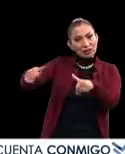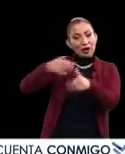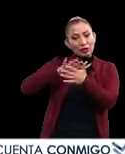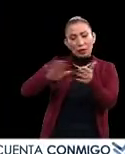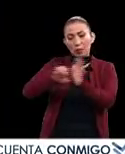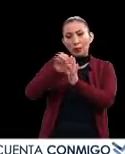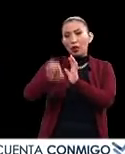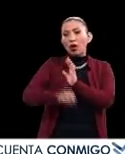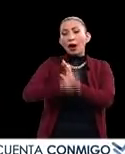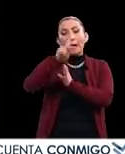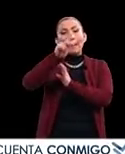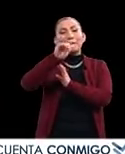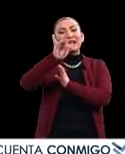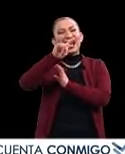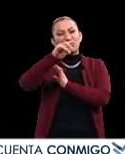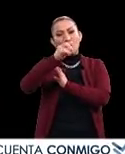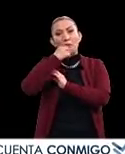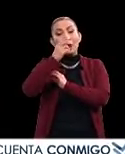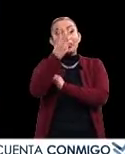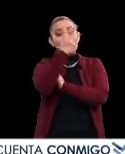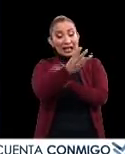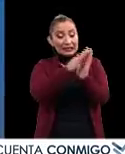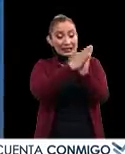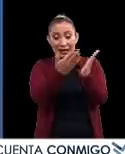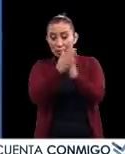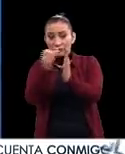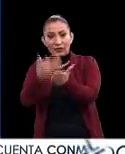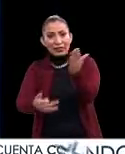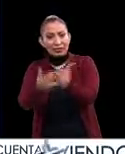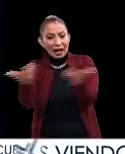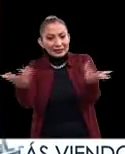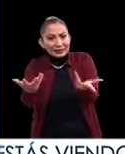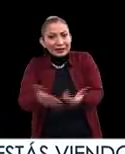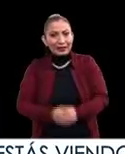ejemplo, las obras de Prieto. Faltan 3 tomos de producir.